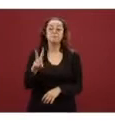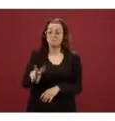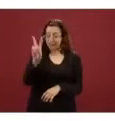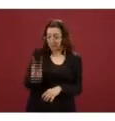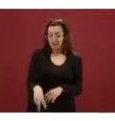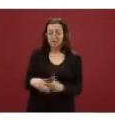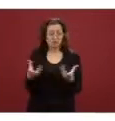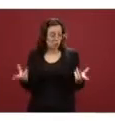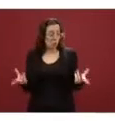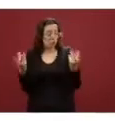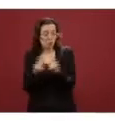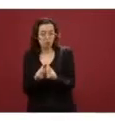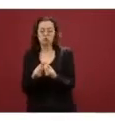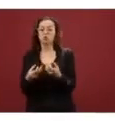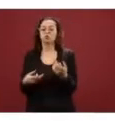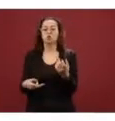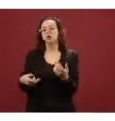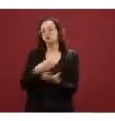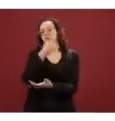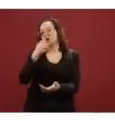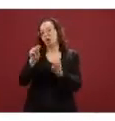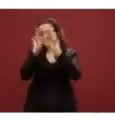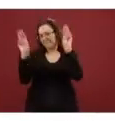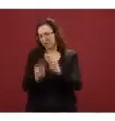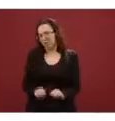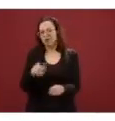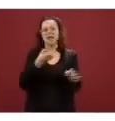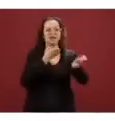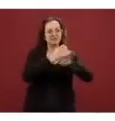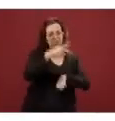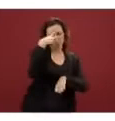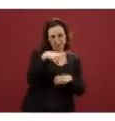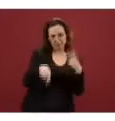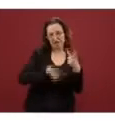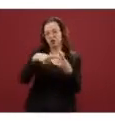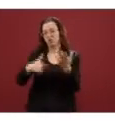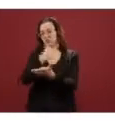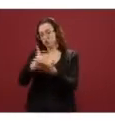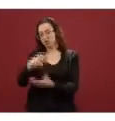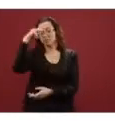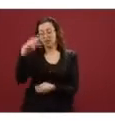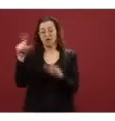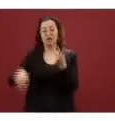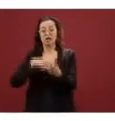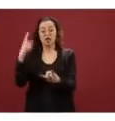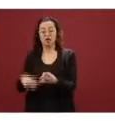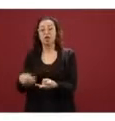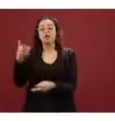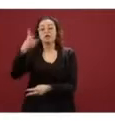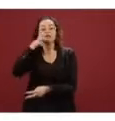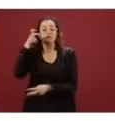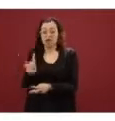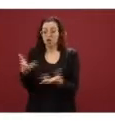de manera metropolitana con los gobiernos del Estado de México, del Gobierno de la Ciudad de México y del Gobierno del Estado de